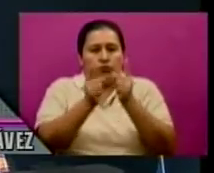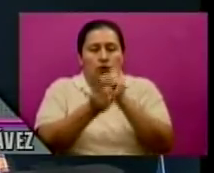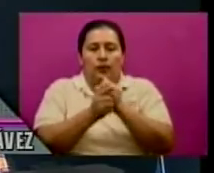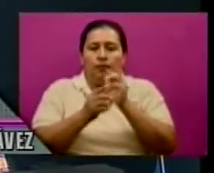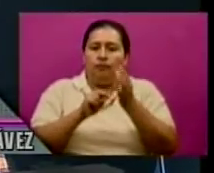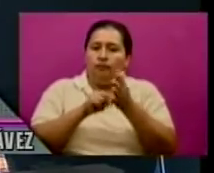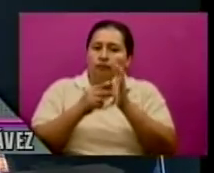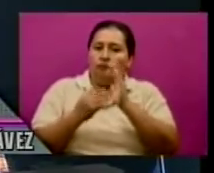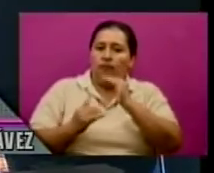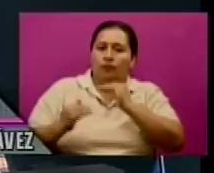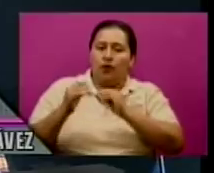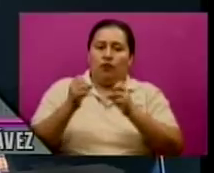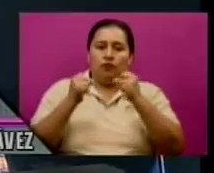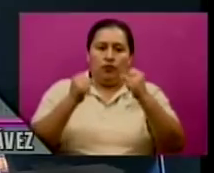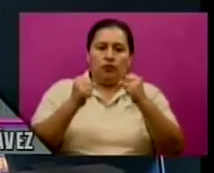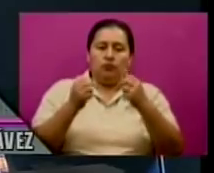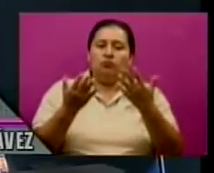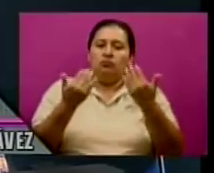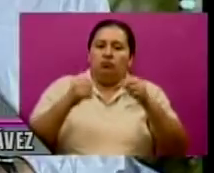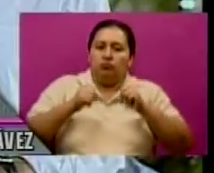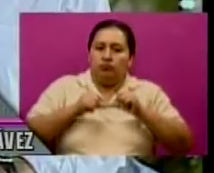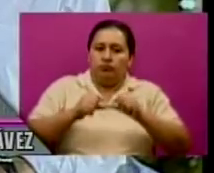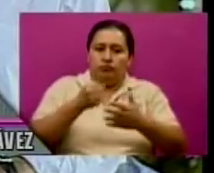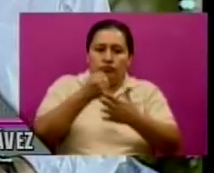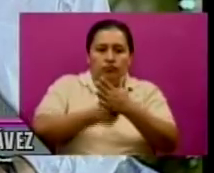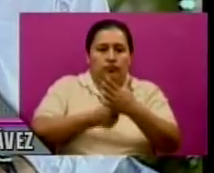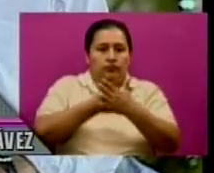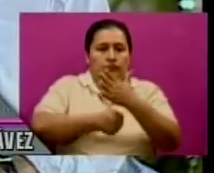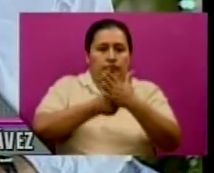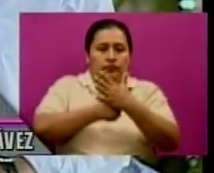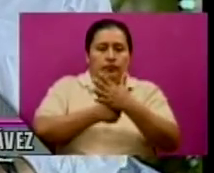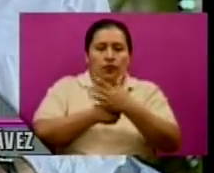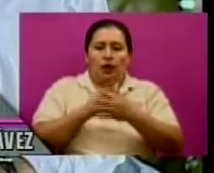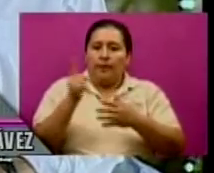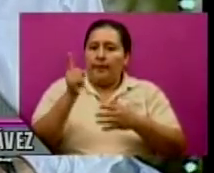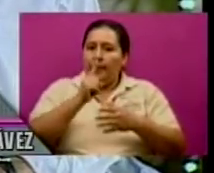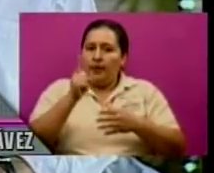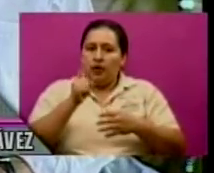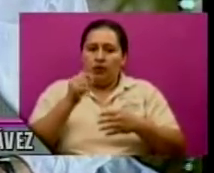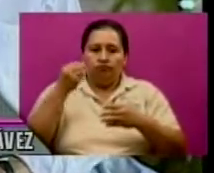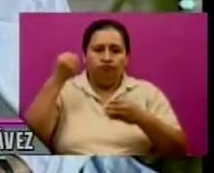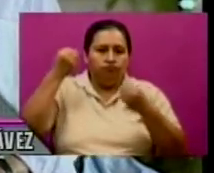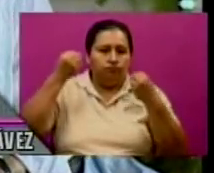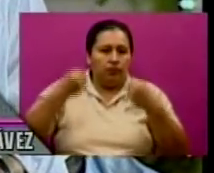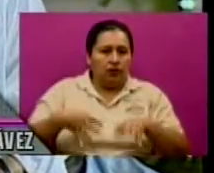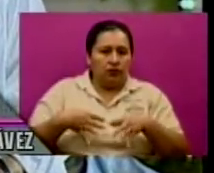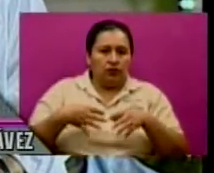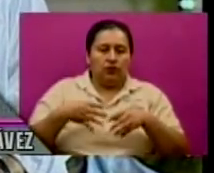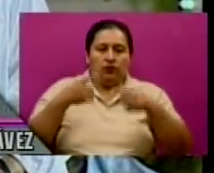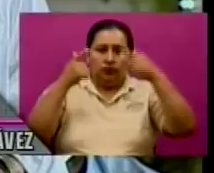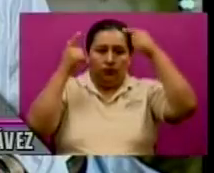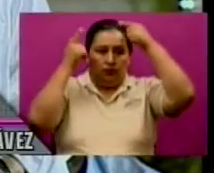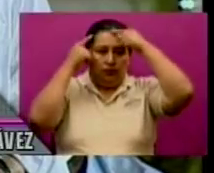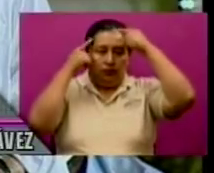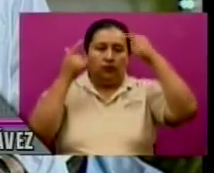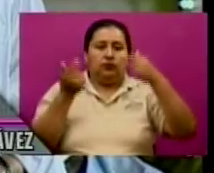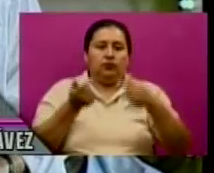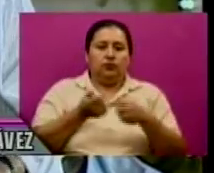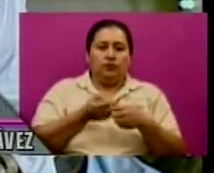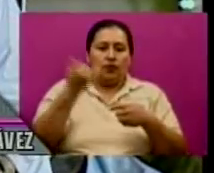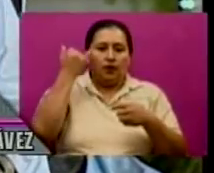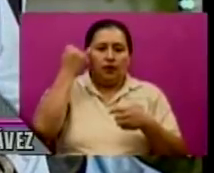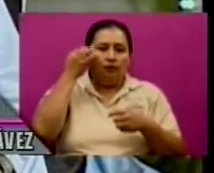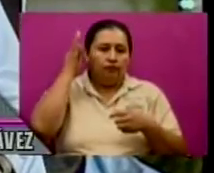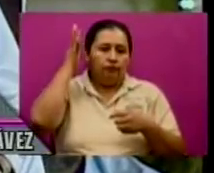mayor fortaleza, para seguir luchando, para no traicionar a Chávez.